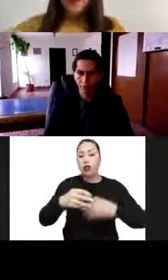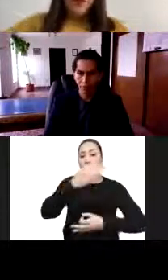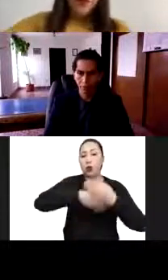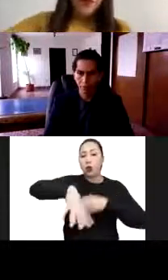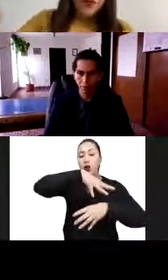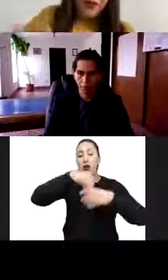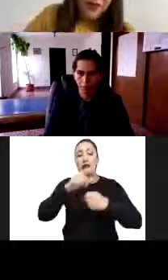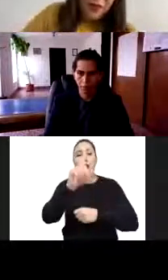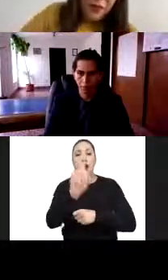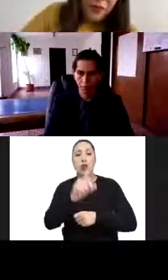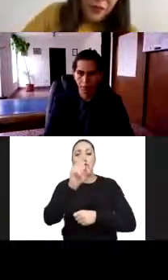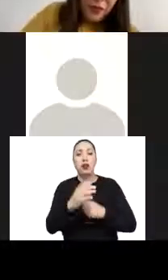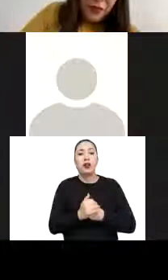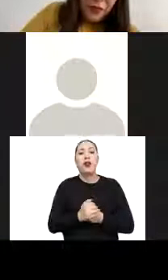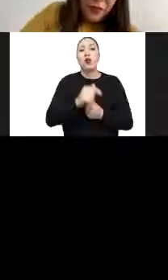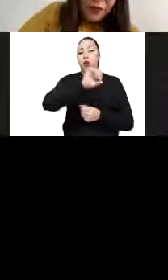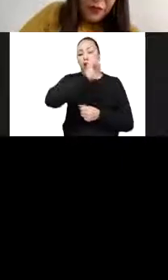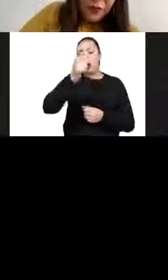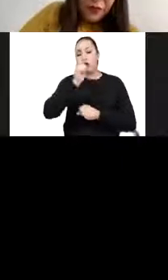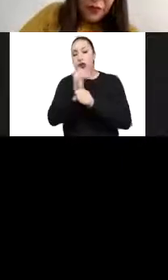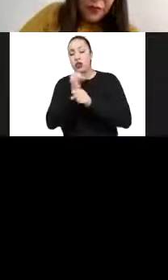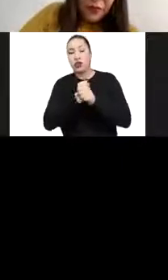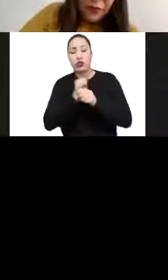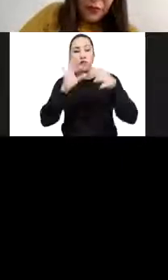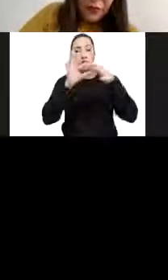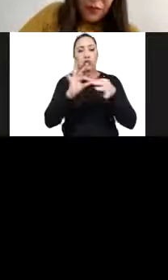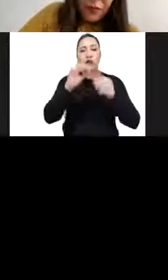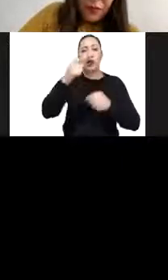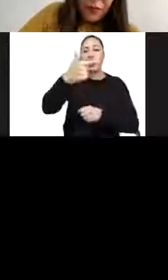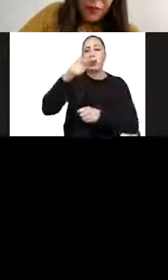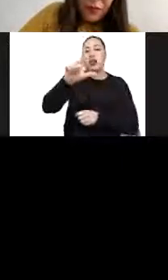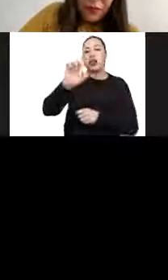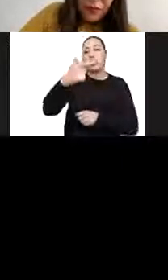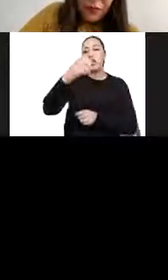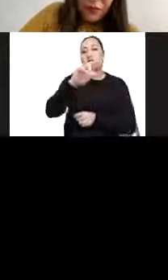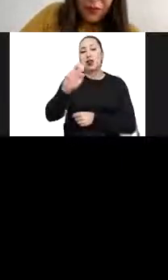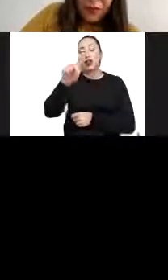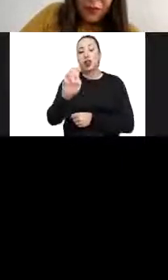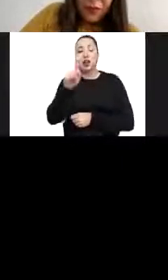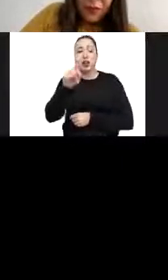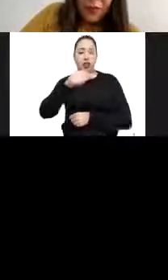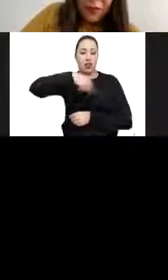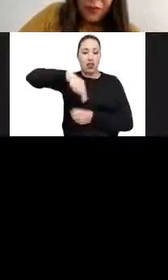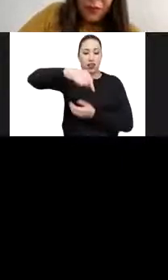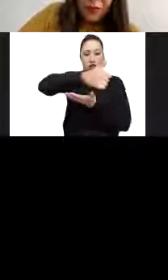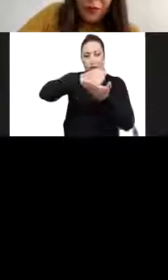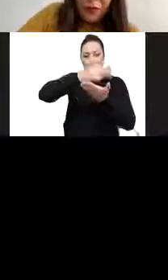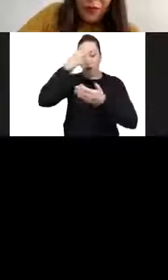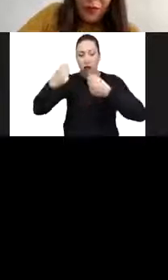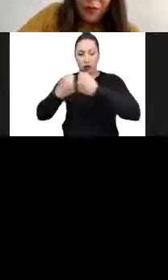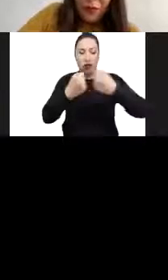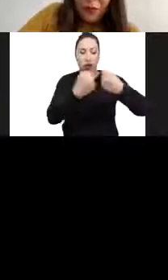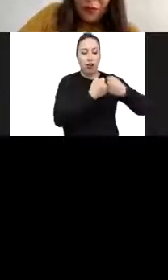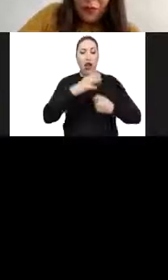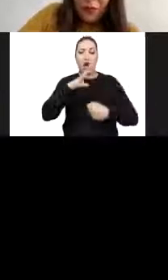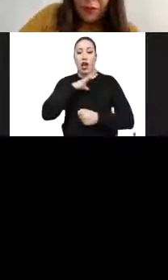el trabajo de Legorreta, muy interesante sobre los ríos y lagos del Valle de México, sabemos que el Valle de México cuenta con 46